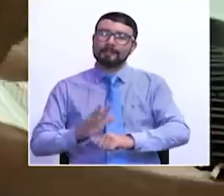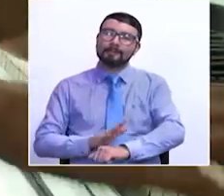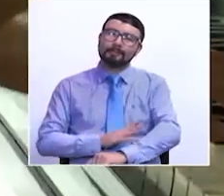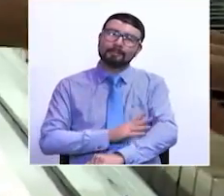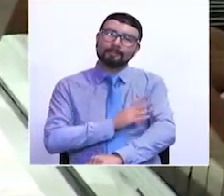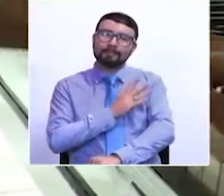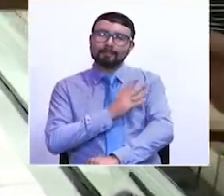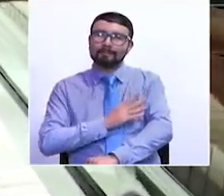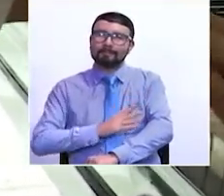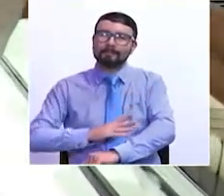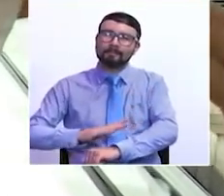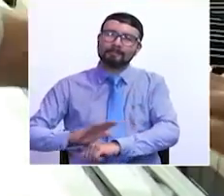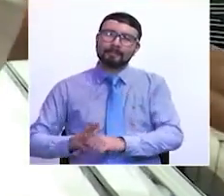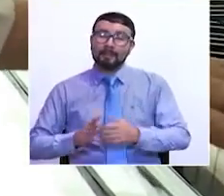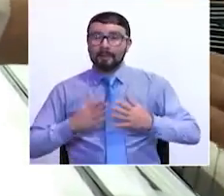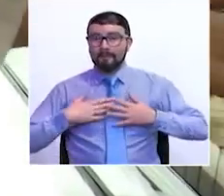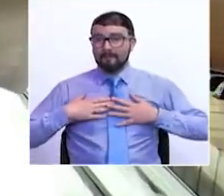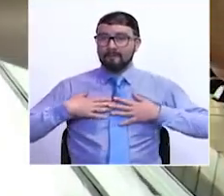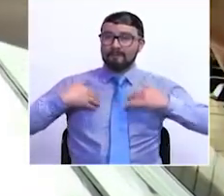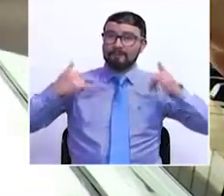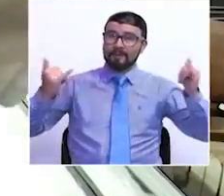Feliz Navidad.